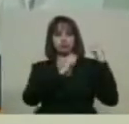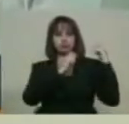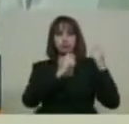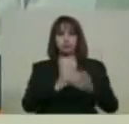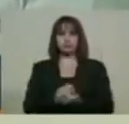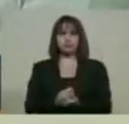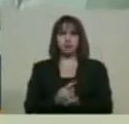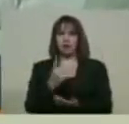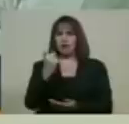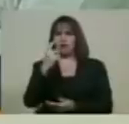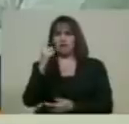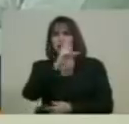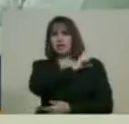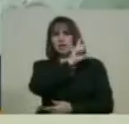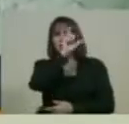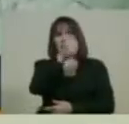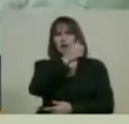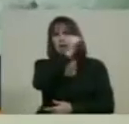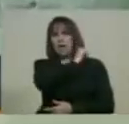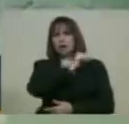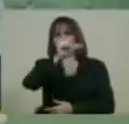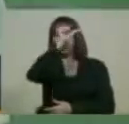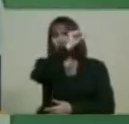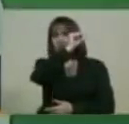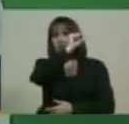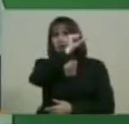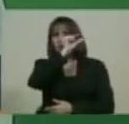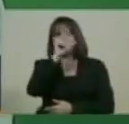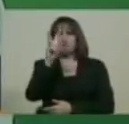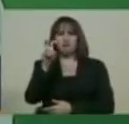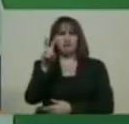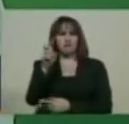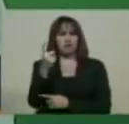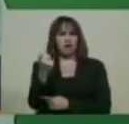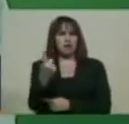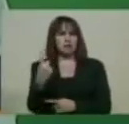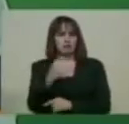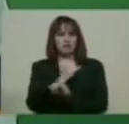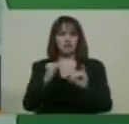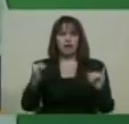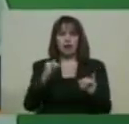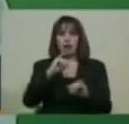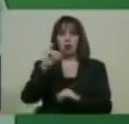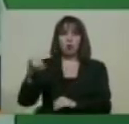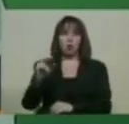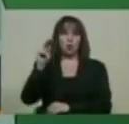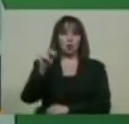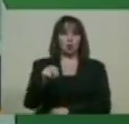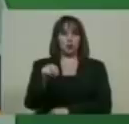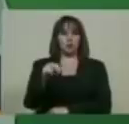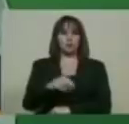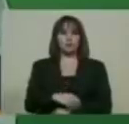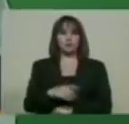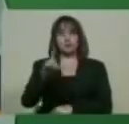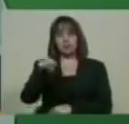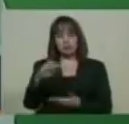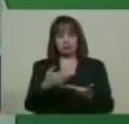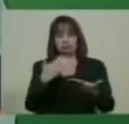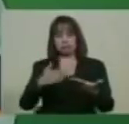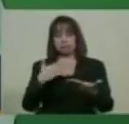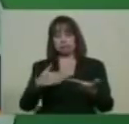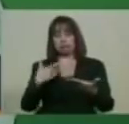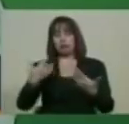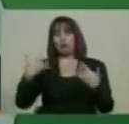excepto generales y almirantes que siempre llegan a finales de junio. Y amerita estudio, bastante